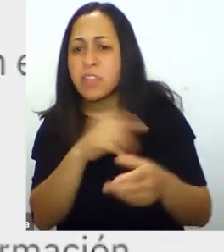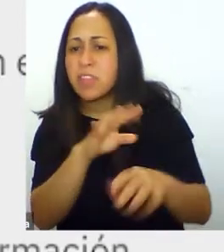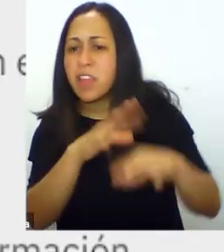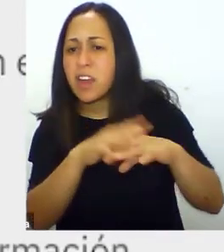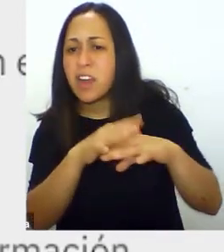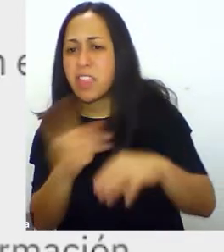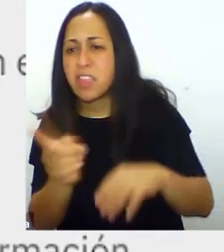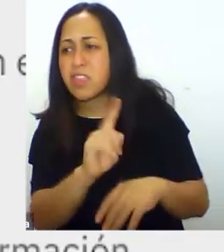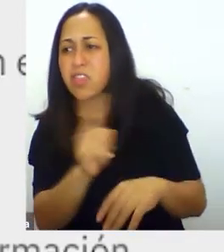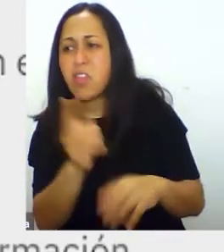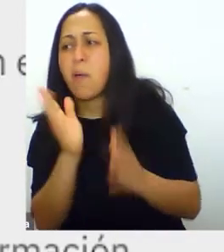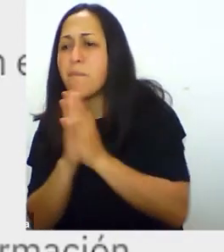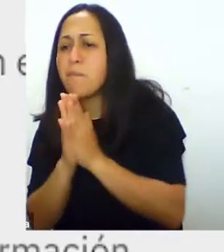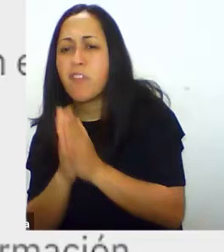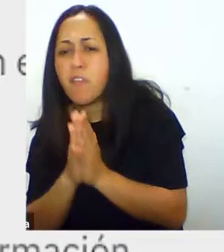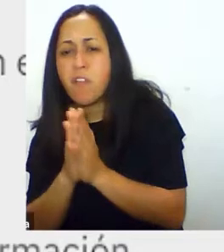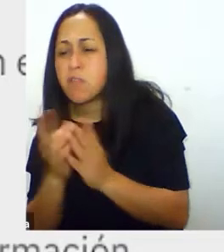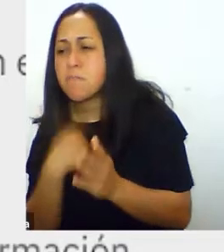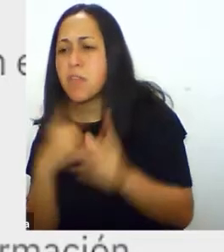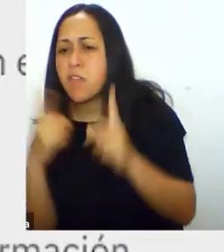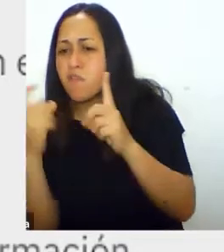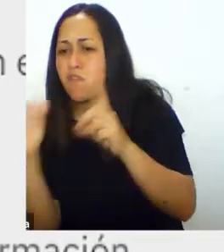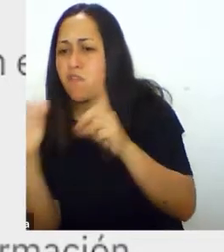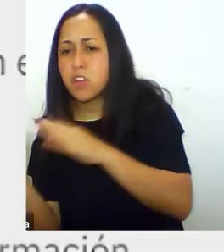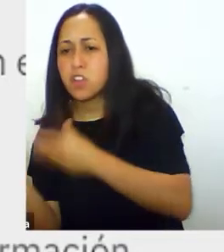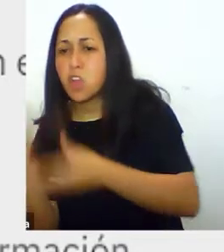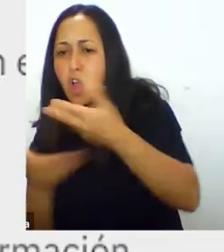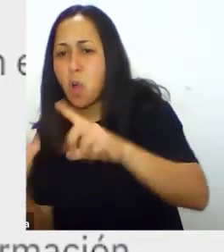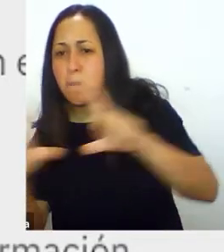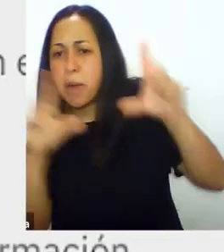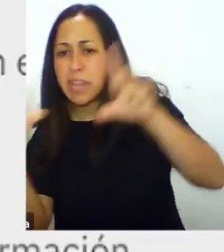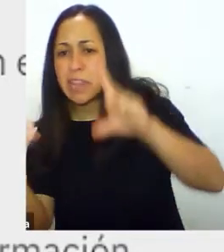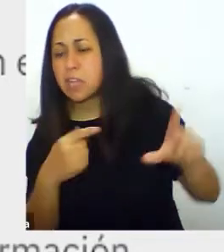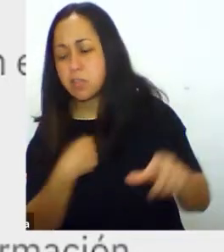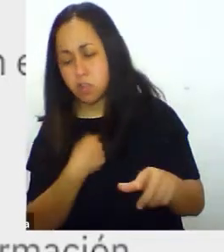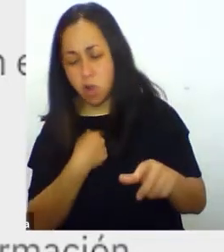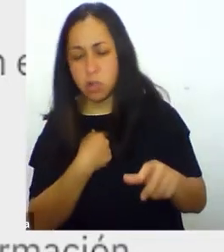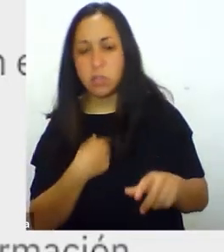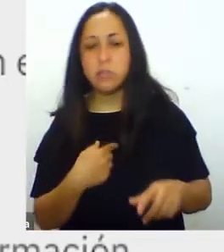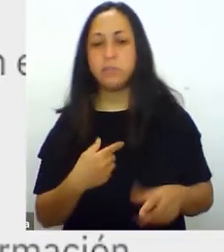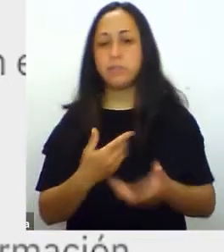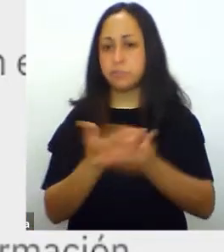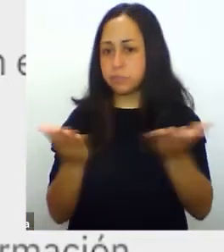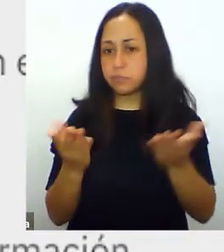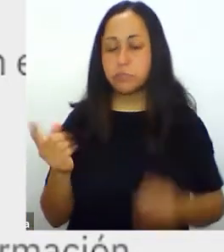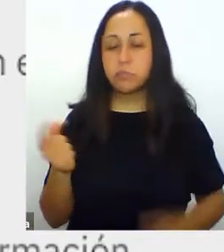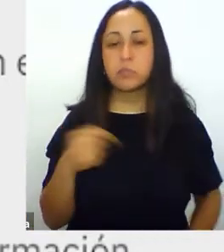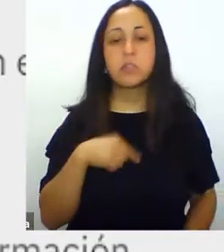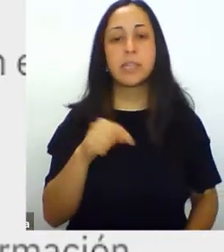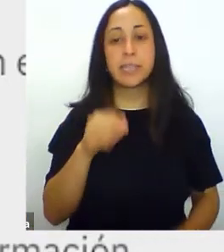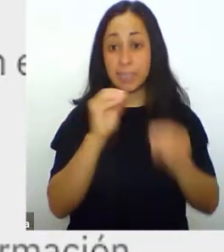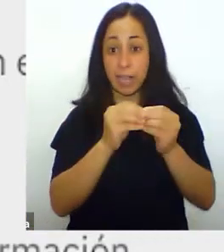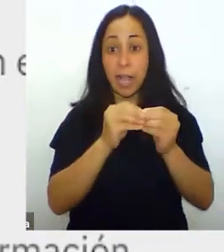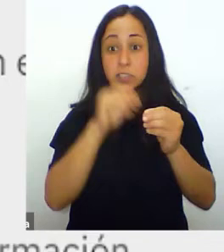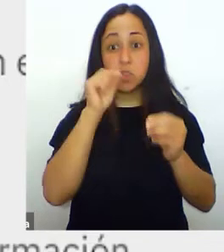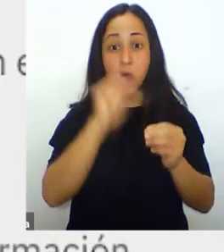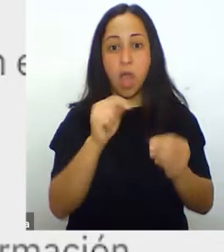Entonces, en este caso, bueno, un caso bastante grave donde de repente donde se ve bastante bien que la